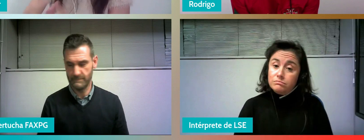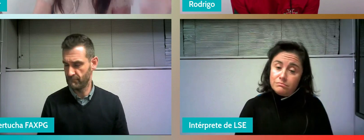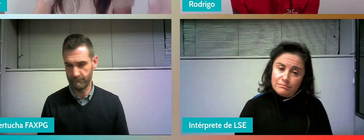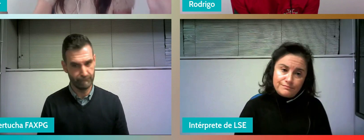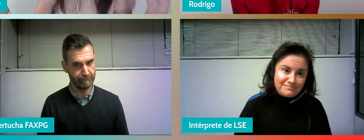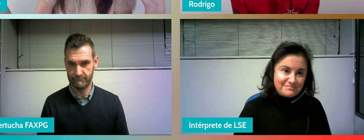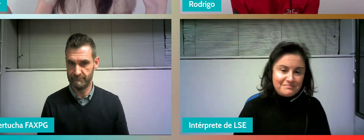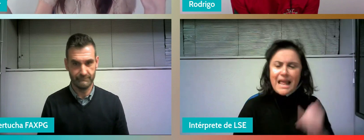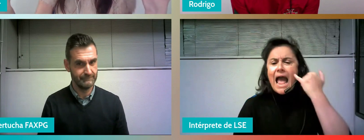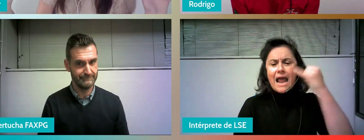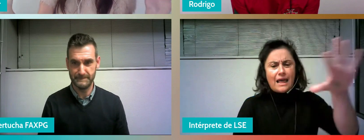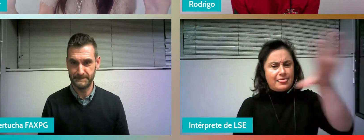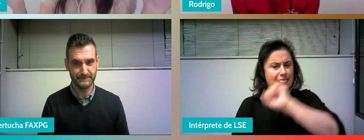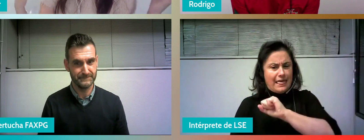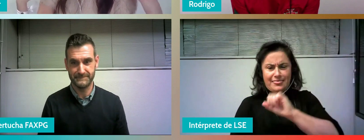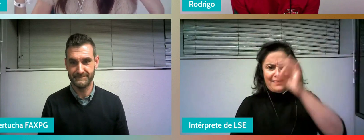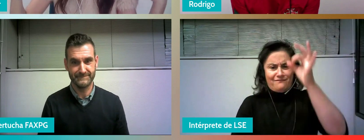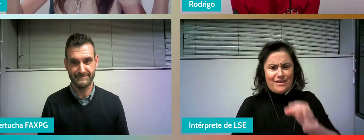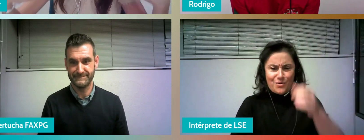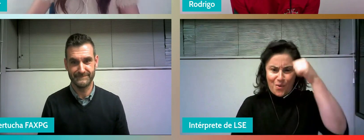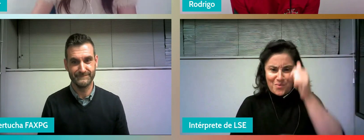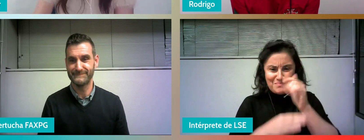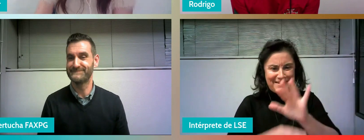No. Ana entende perfectamente a Rodrigo.